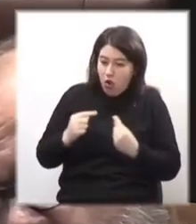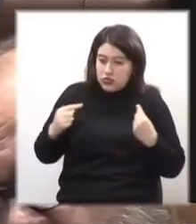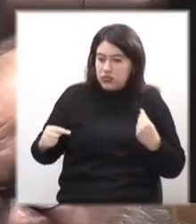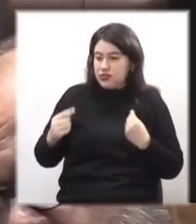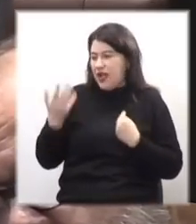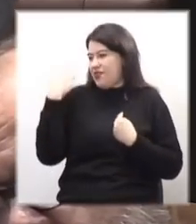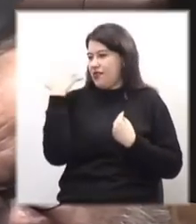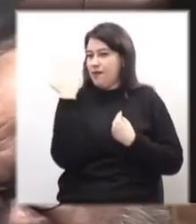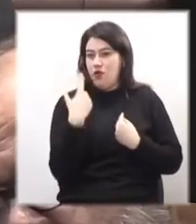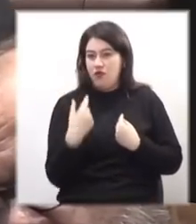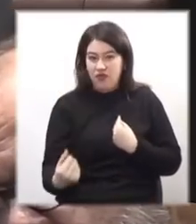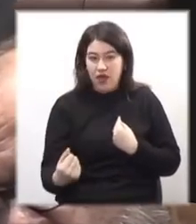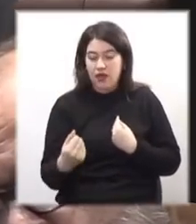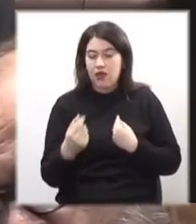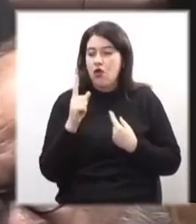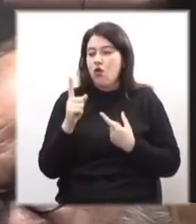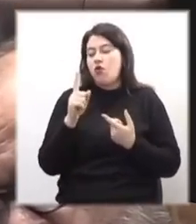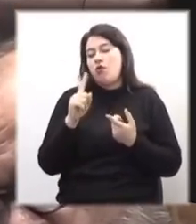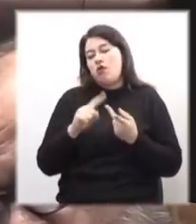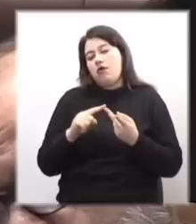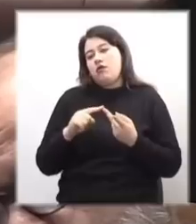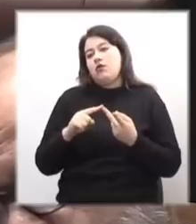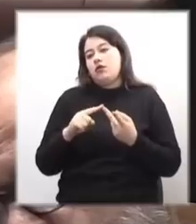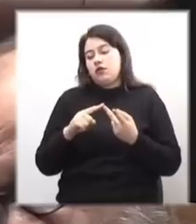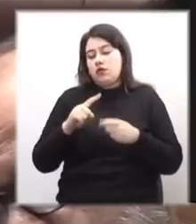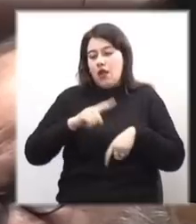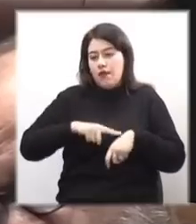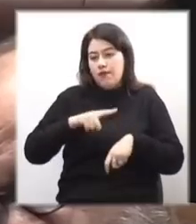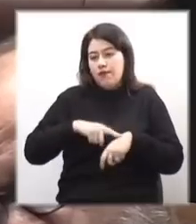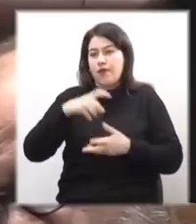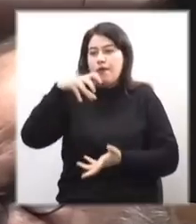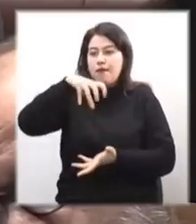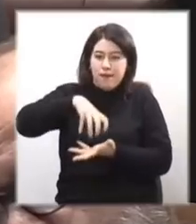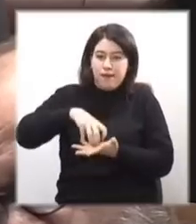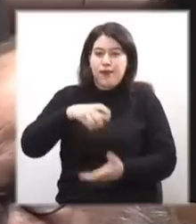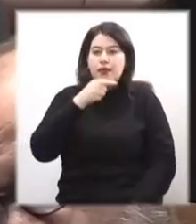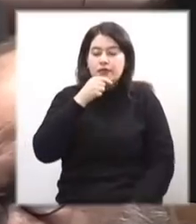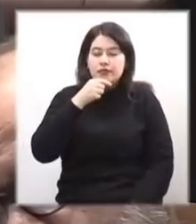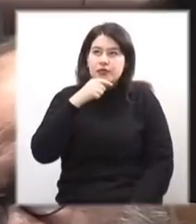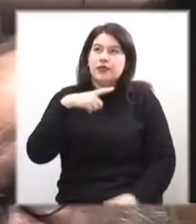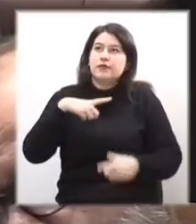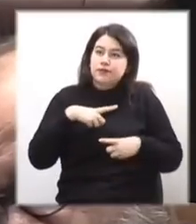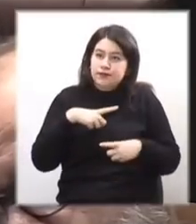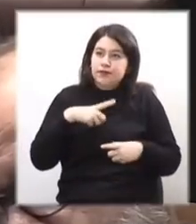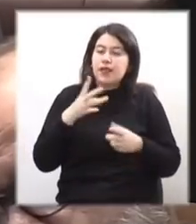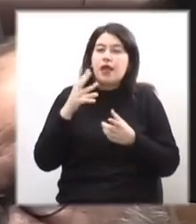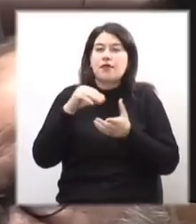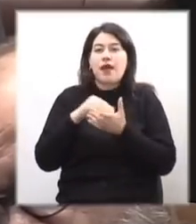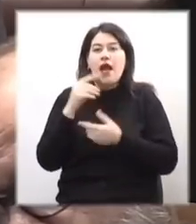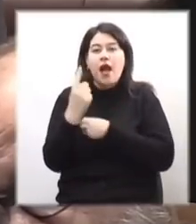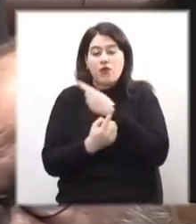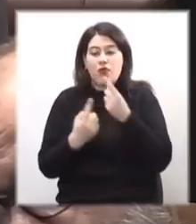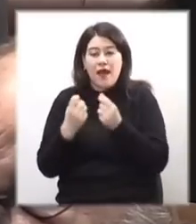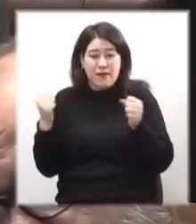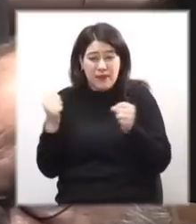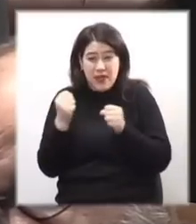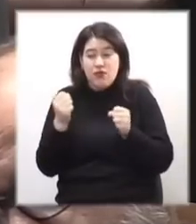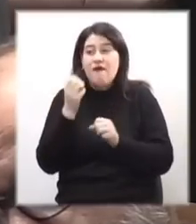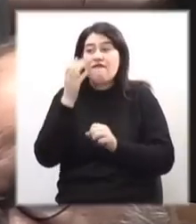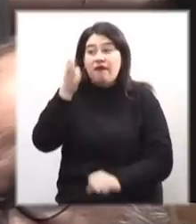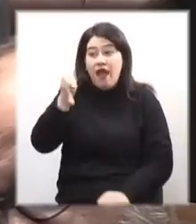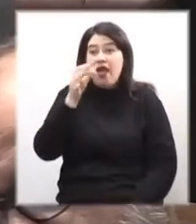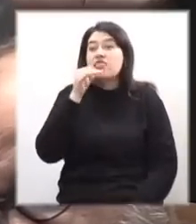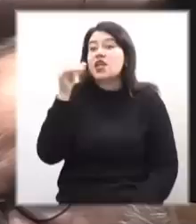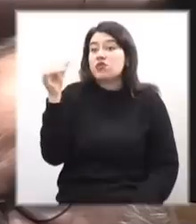recuperar lo que le arrebataron, que se va a comer un montón de tiempo en una seccional y que además en algunas circunstancias tiene miedo de hacer la